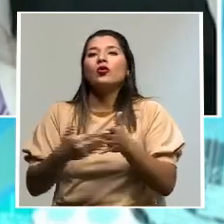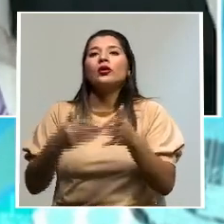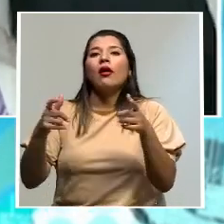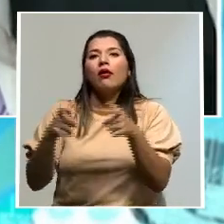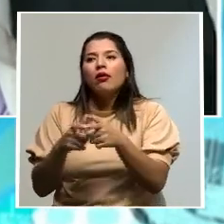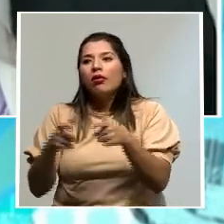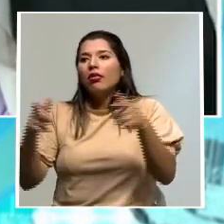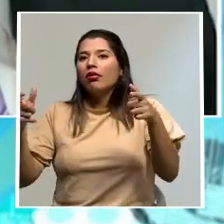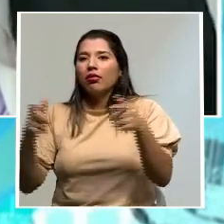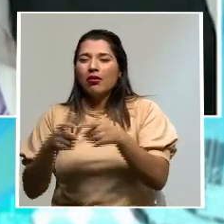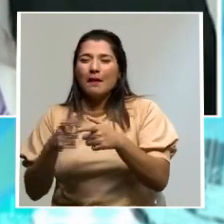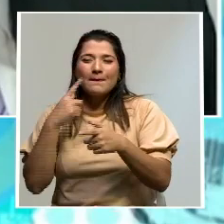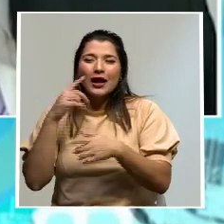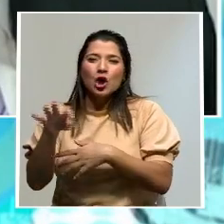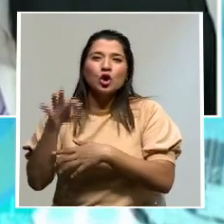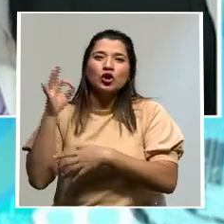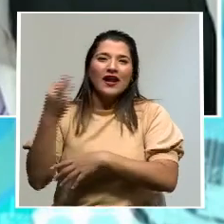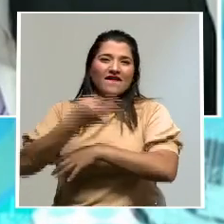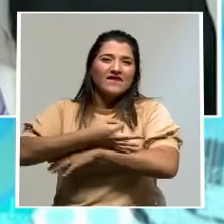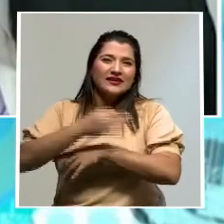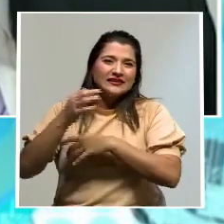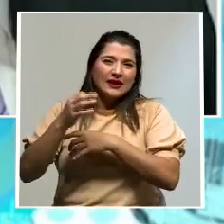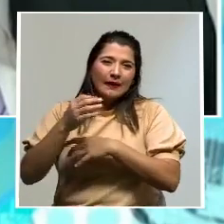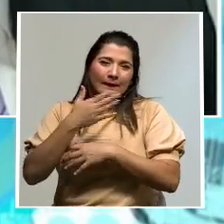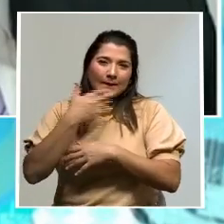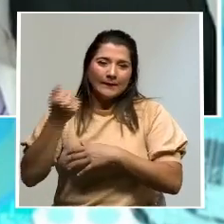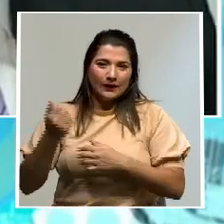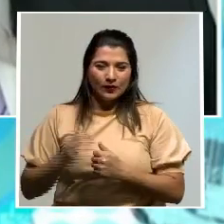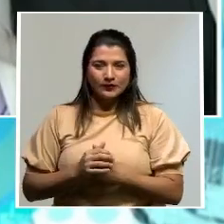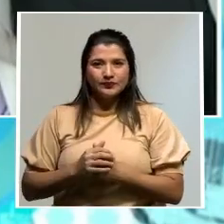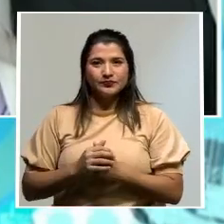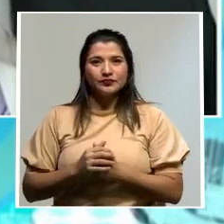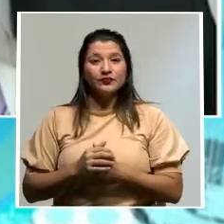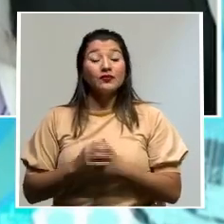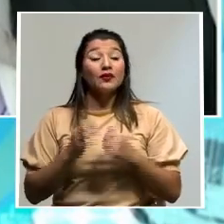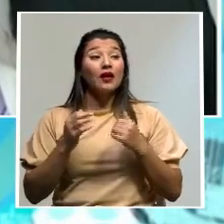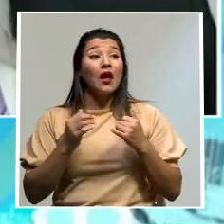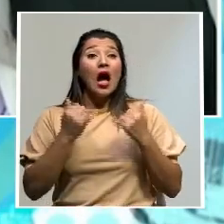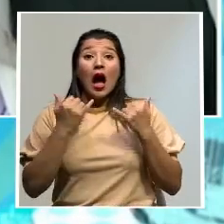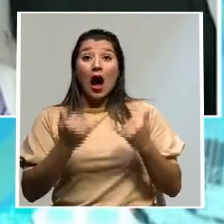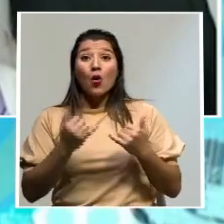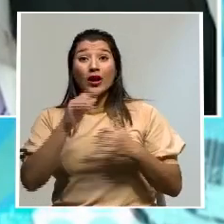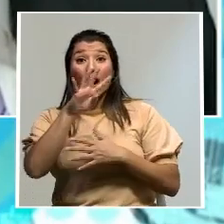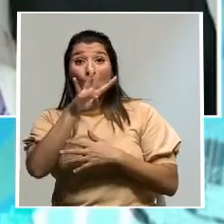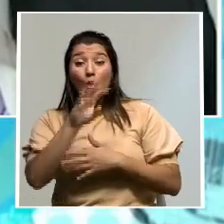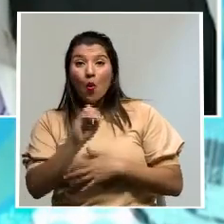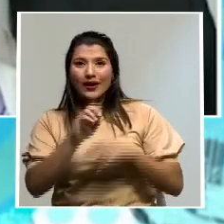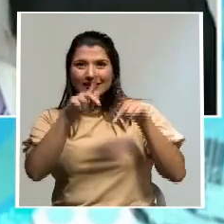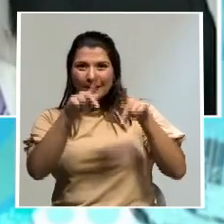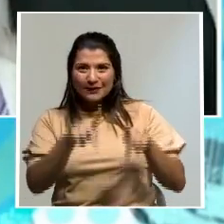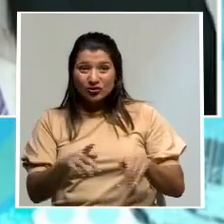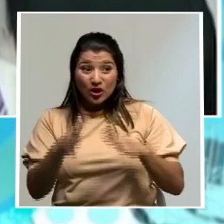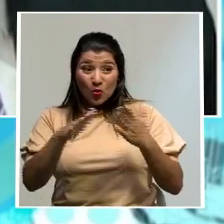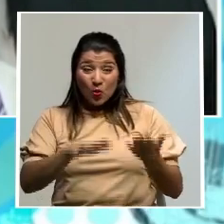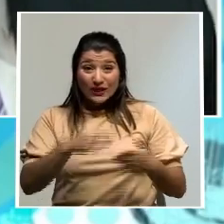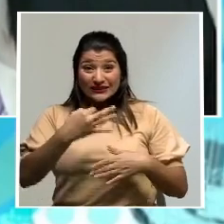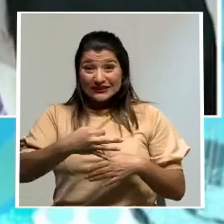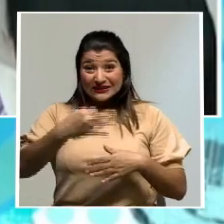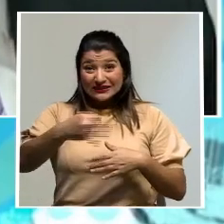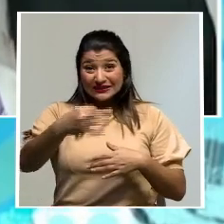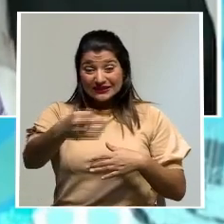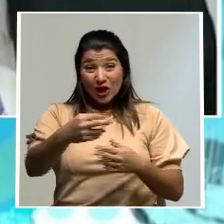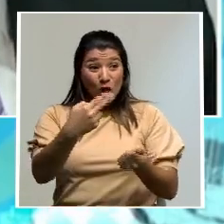fecha ideal. Don Claudio, estamos a una cifra muy lamentable de 40 muertos diarios, los hospitales de la